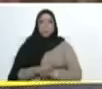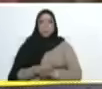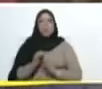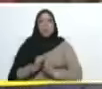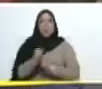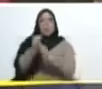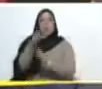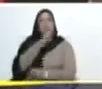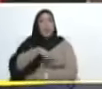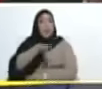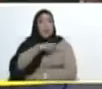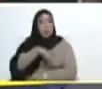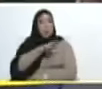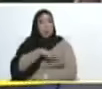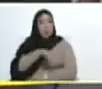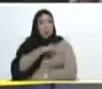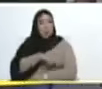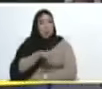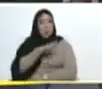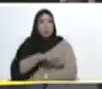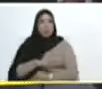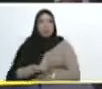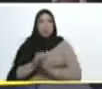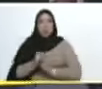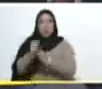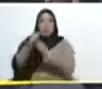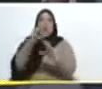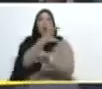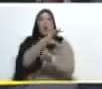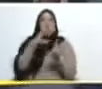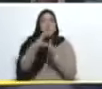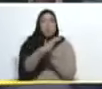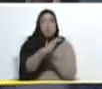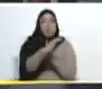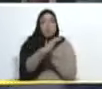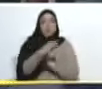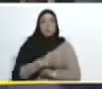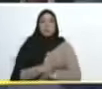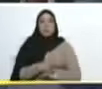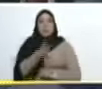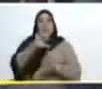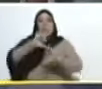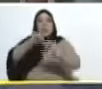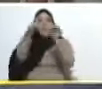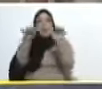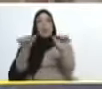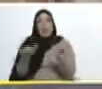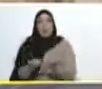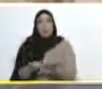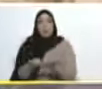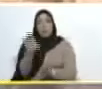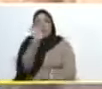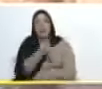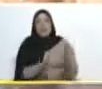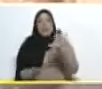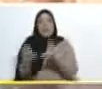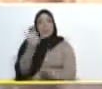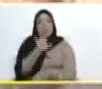líderes religiosos, líderes de la cultura, del arte, de la